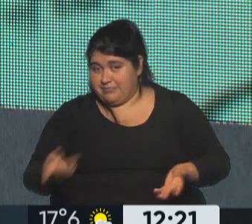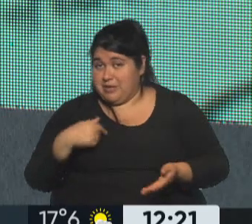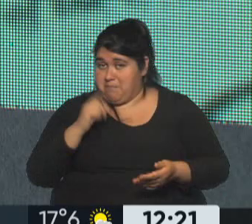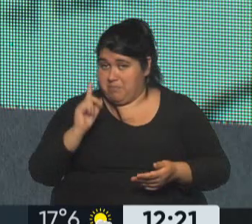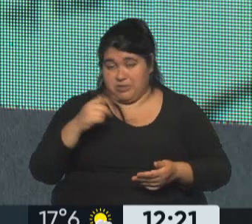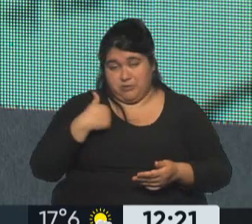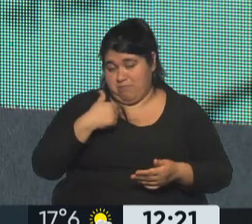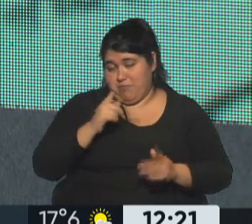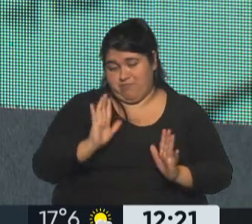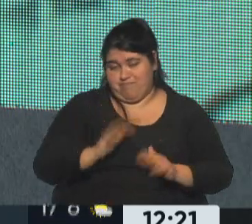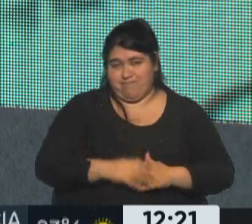sin duda seguimos en minutos Raúl